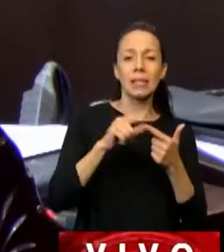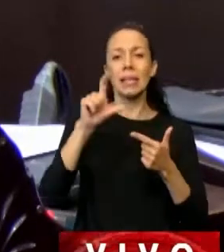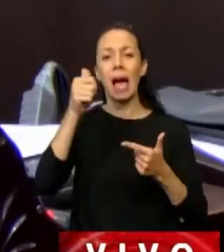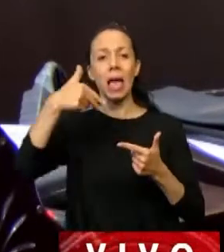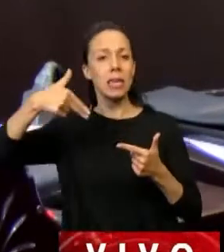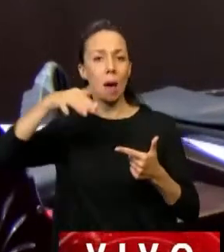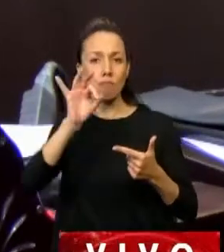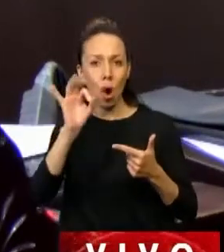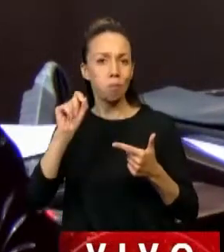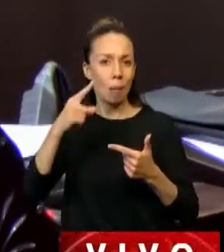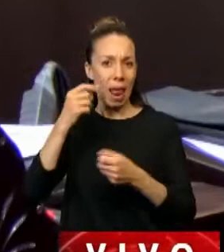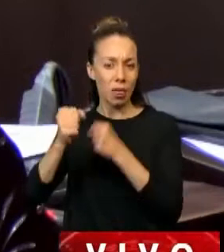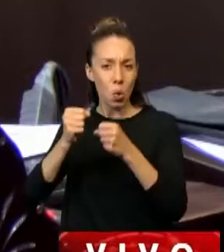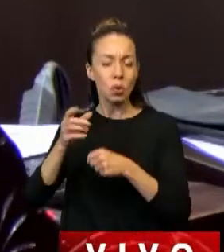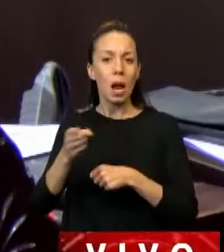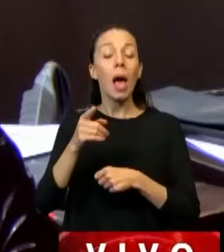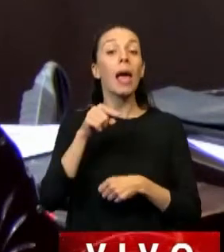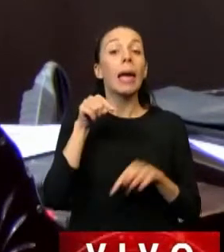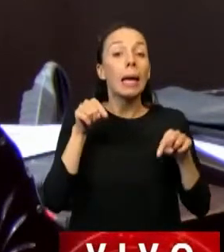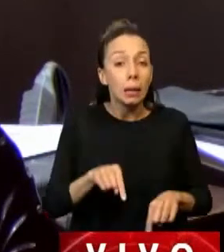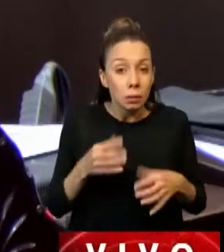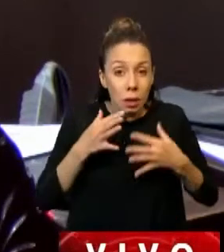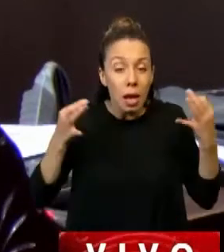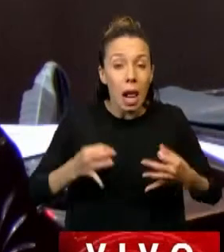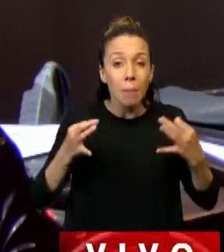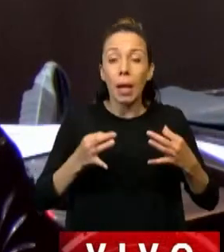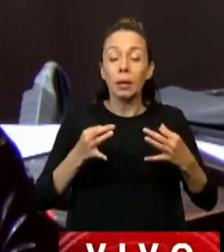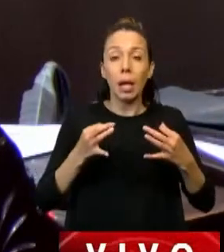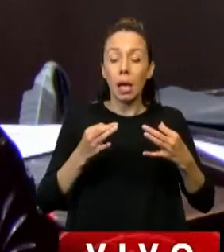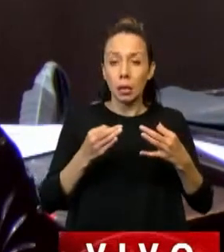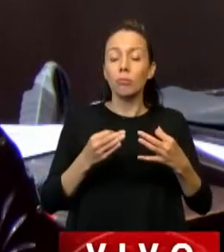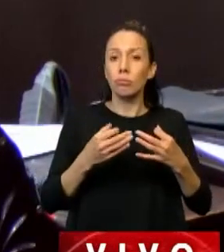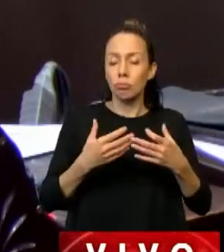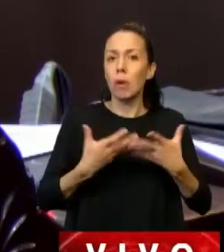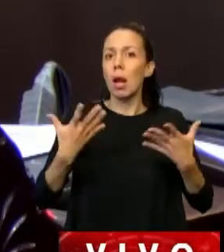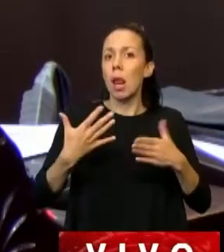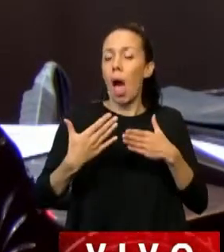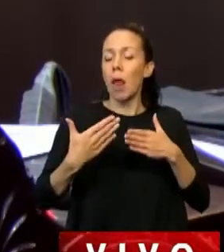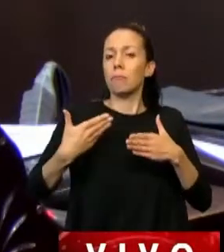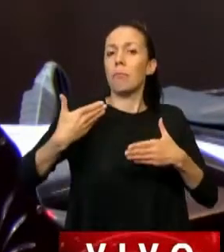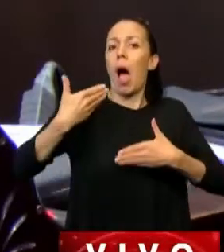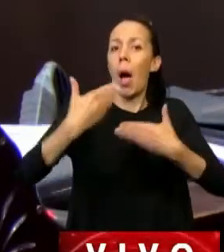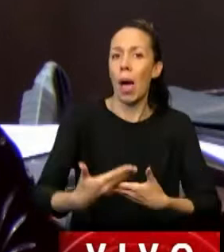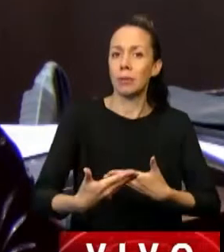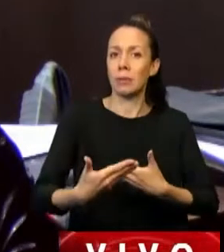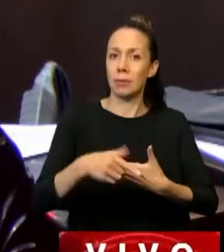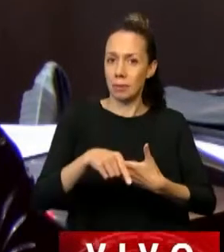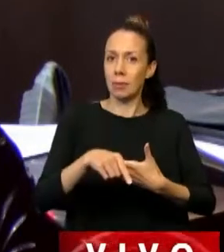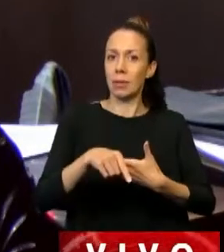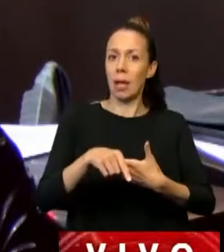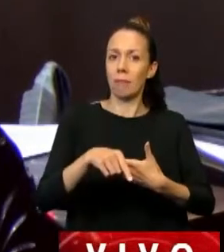un paso que estamos dando en función de que estamos